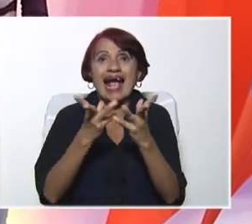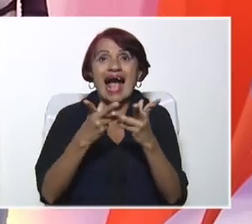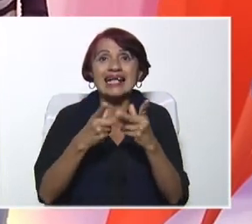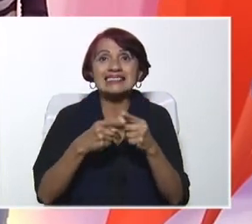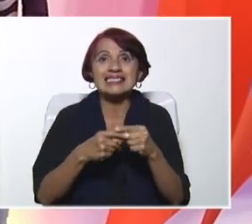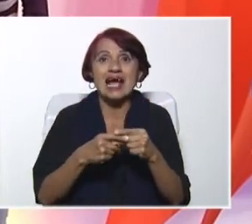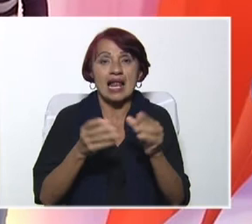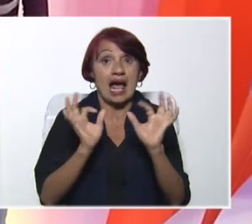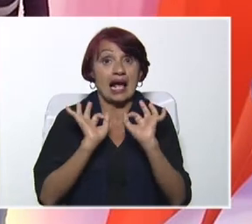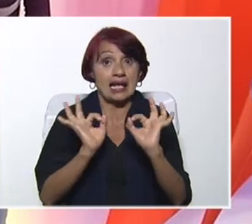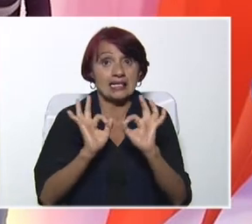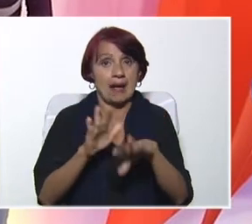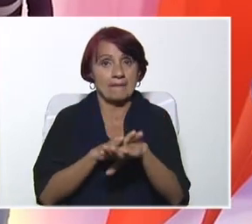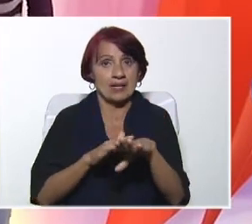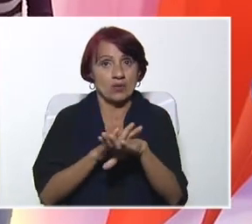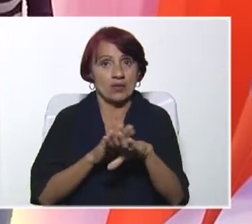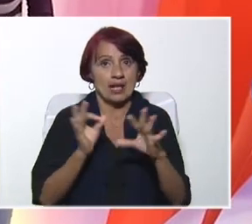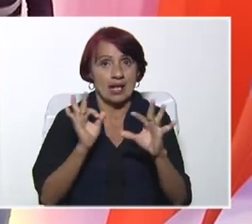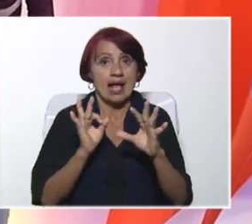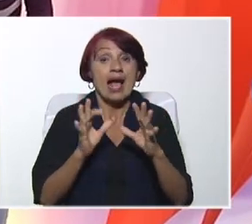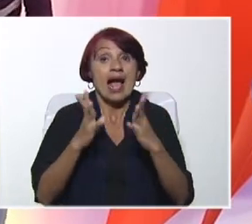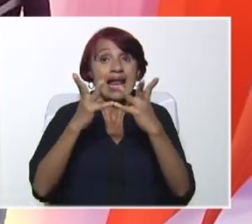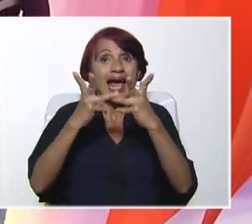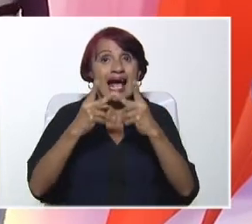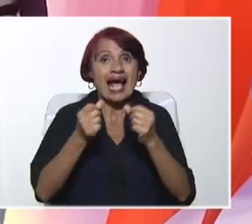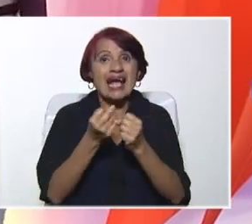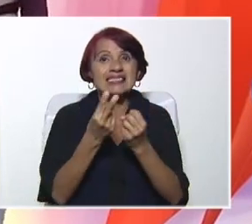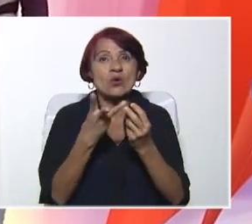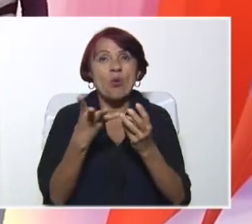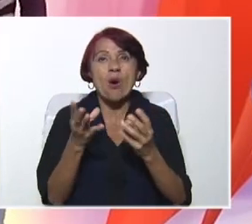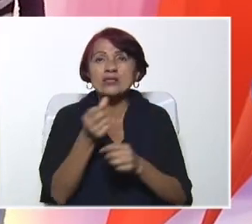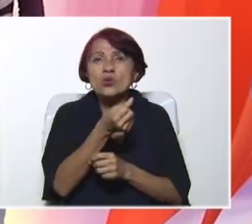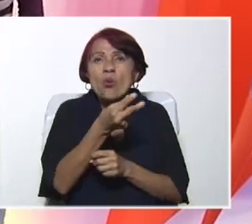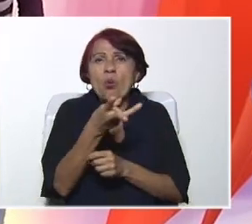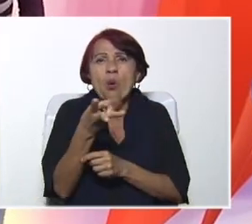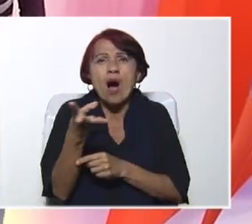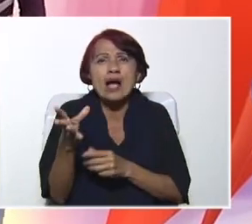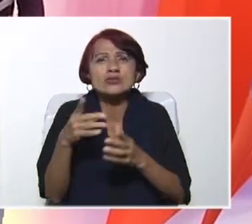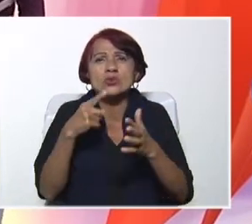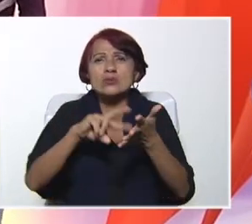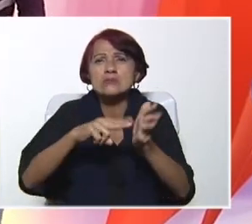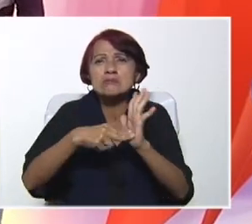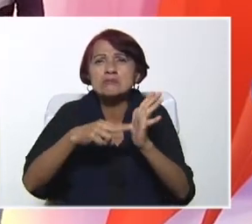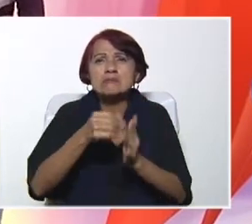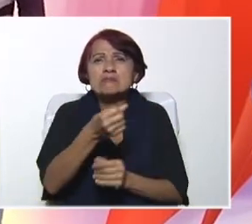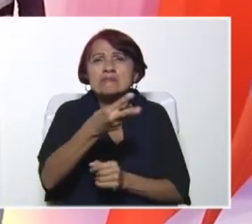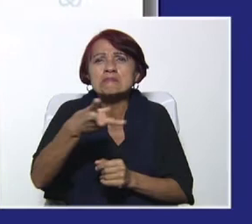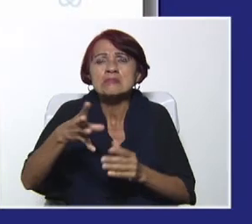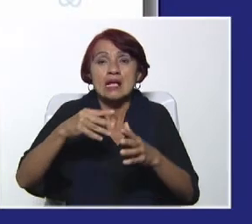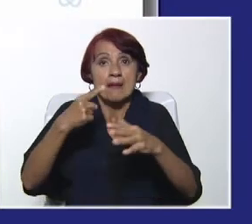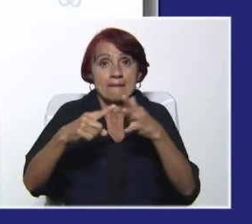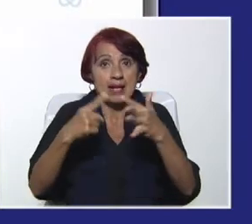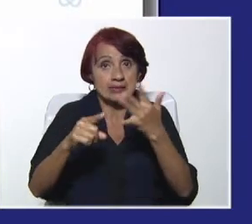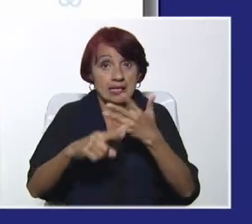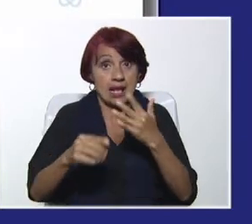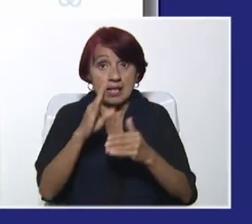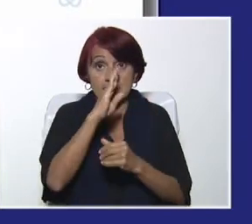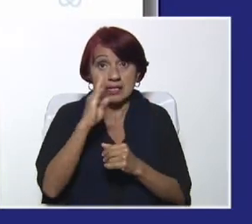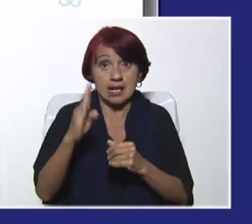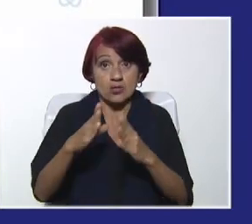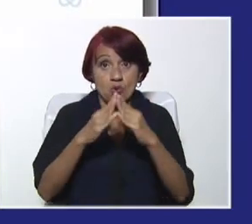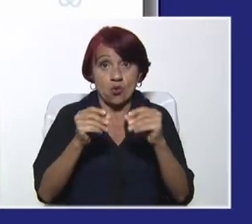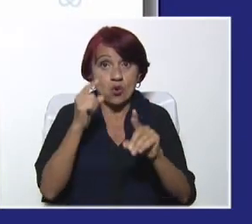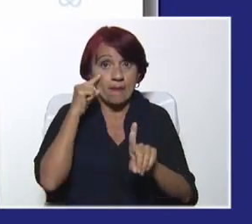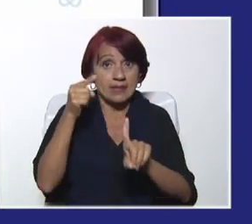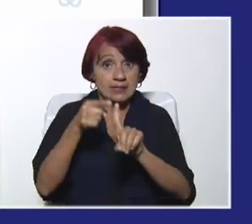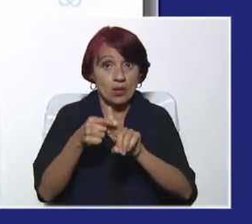la calidad, disculpen, vamos a disminuir la cantidad. Hacer uso, como les mencioné, de ese material concreto, ir de lo